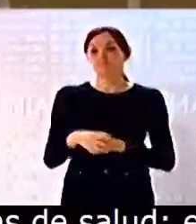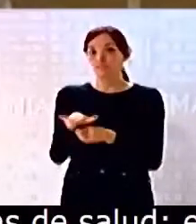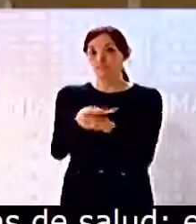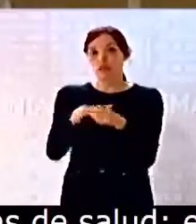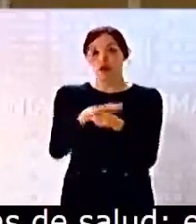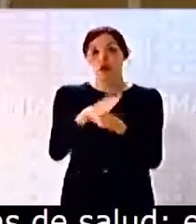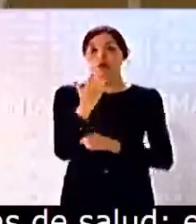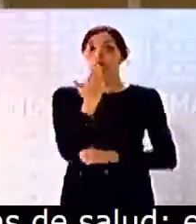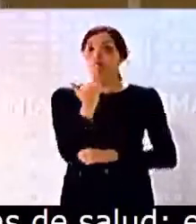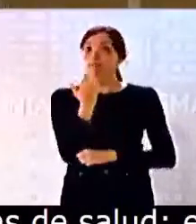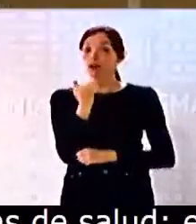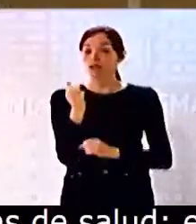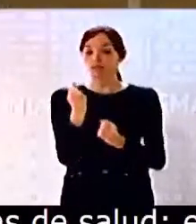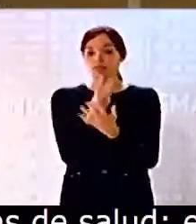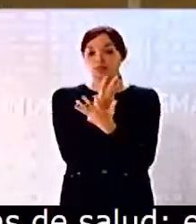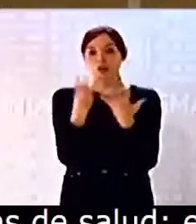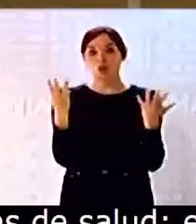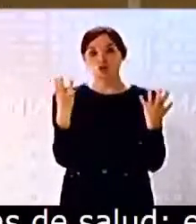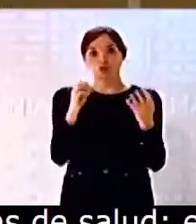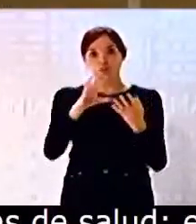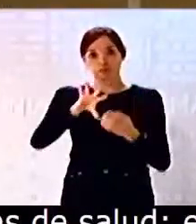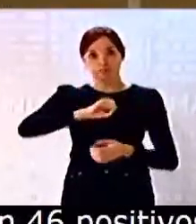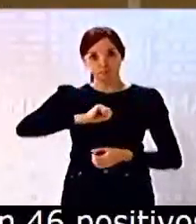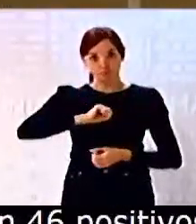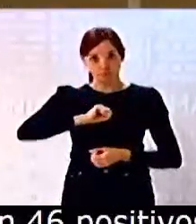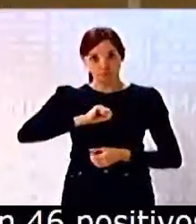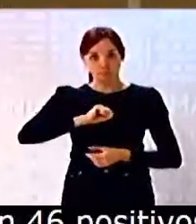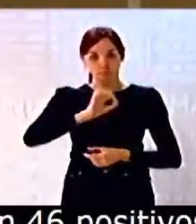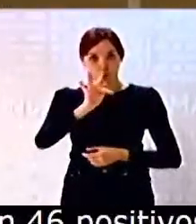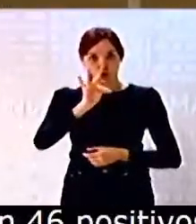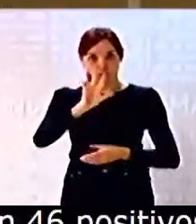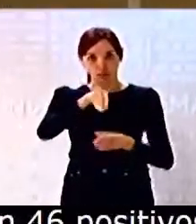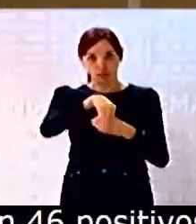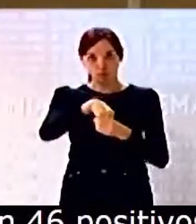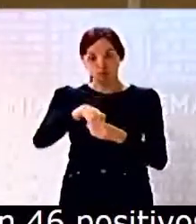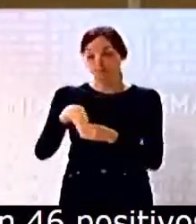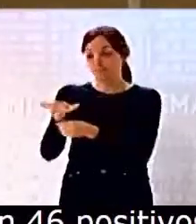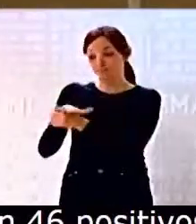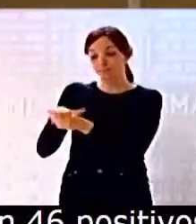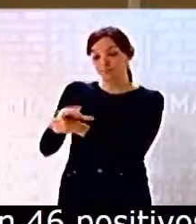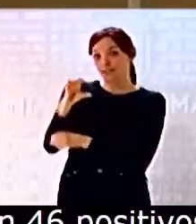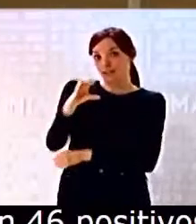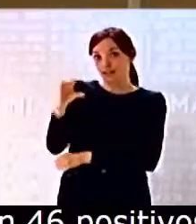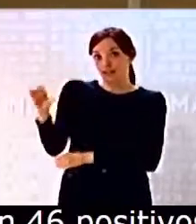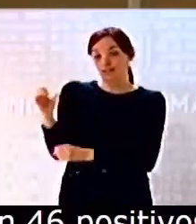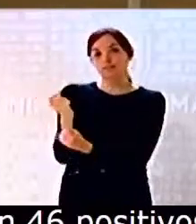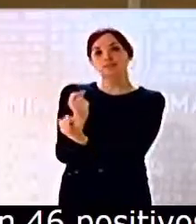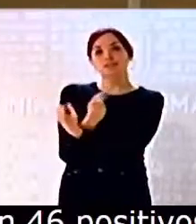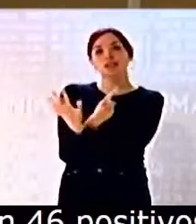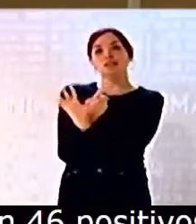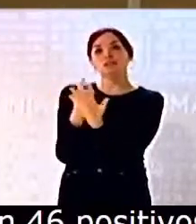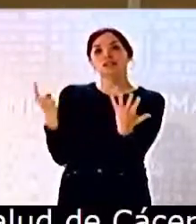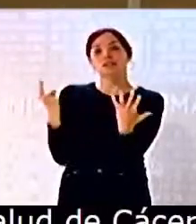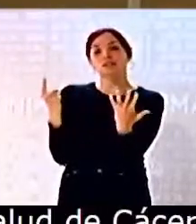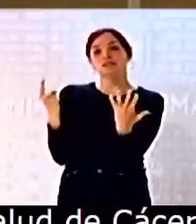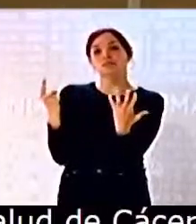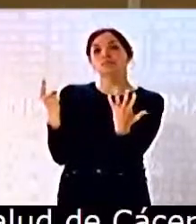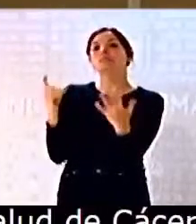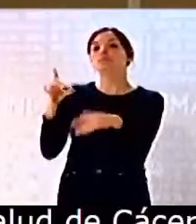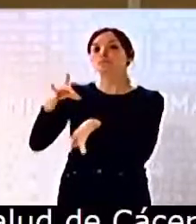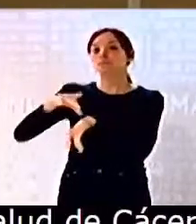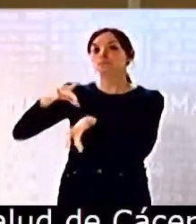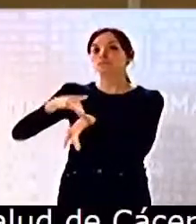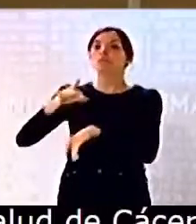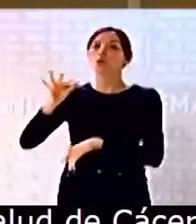salud de Mérida, con 18 positivos. Y el área de salud de Cáceres, con 16 positivos. Son las